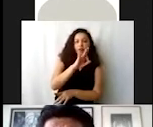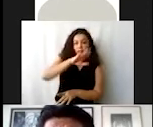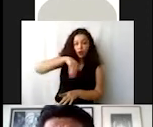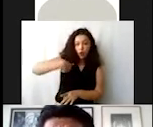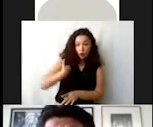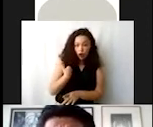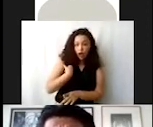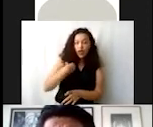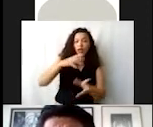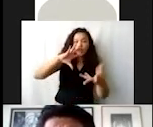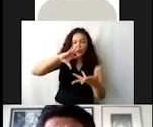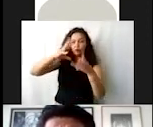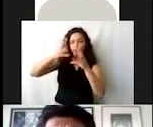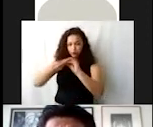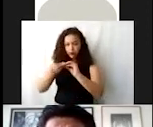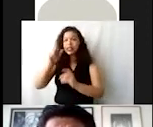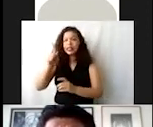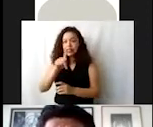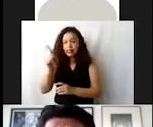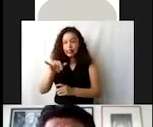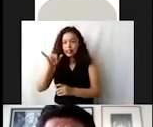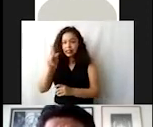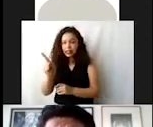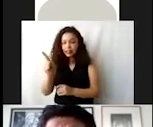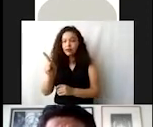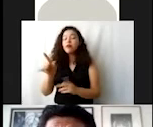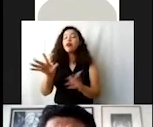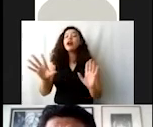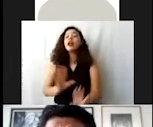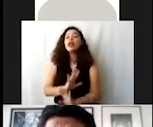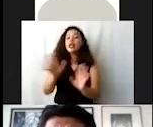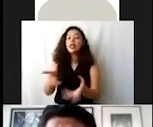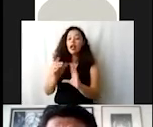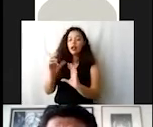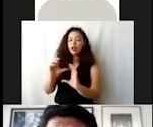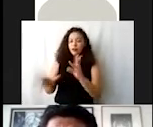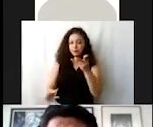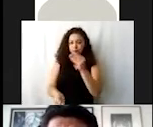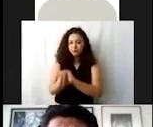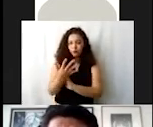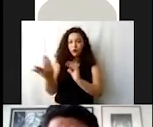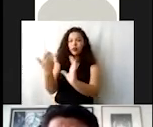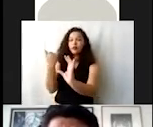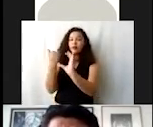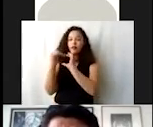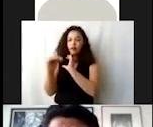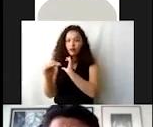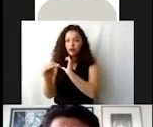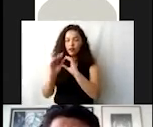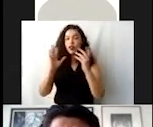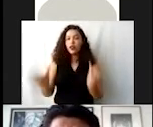van al paso 6 donde actualizan una vez que ya lo envían, van a obtener su acuse de